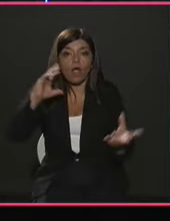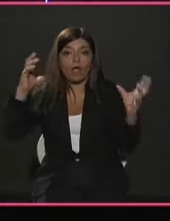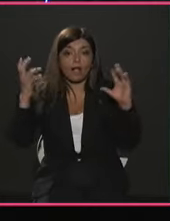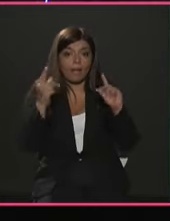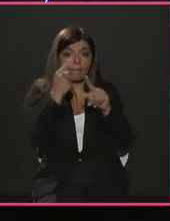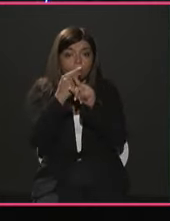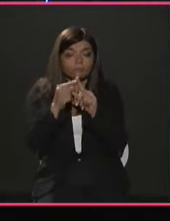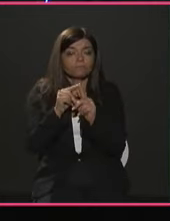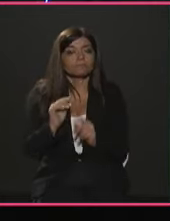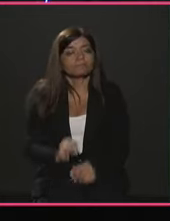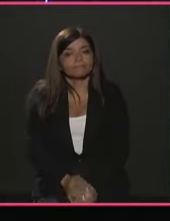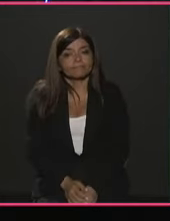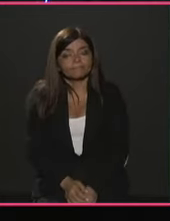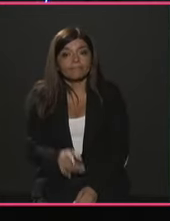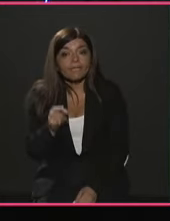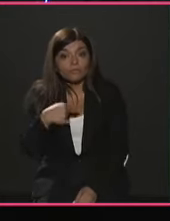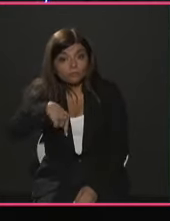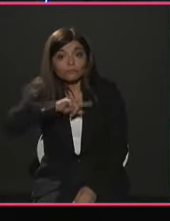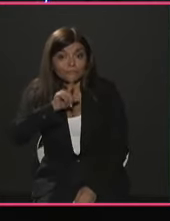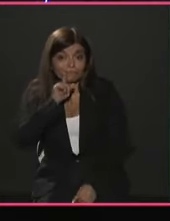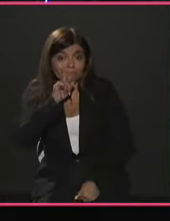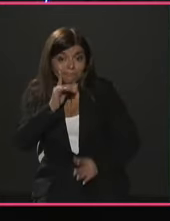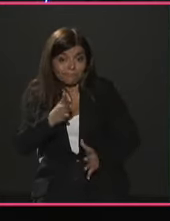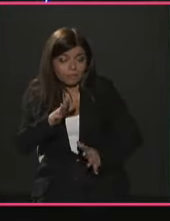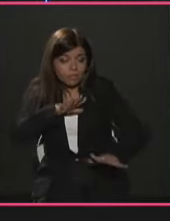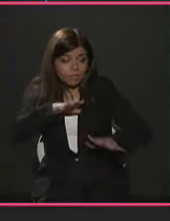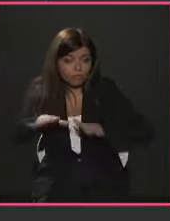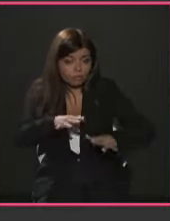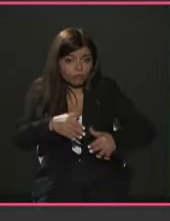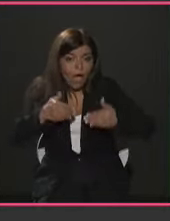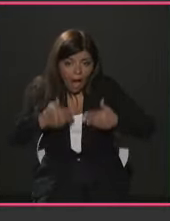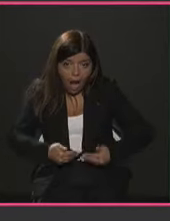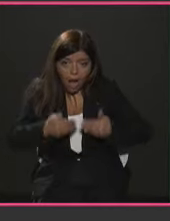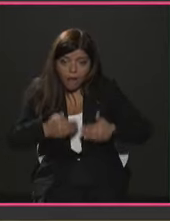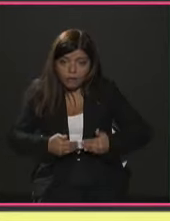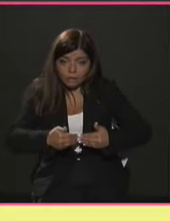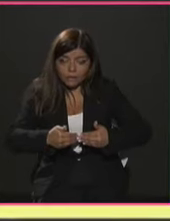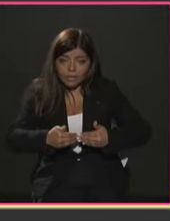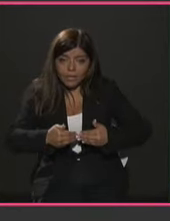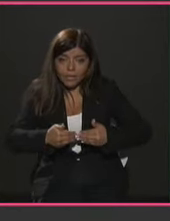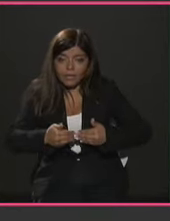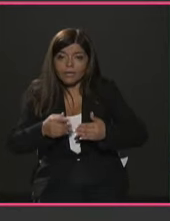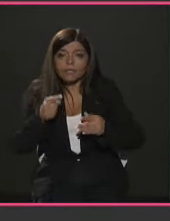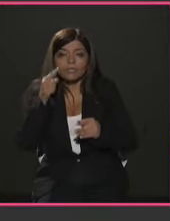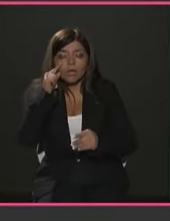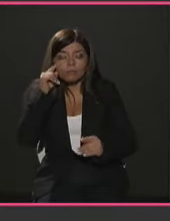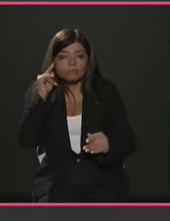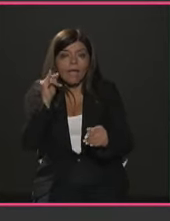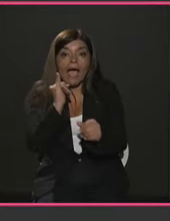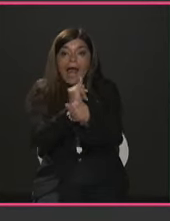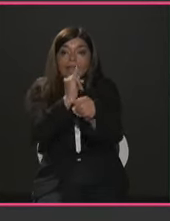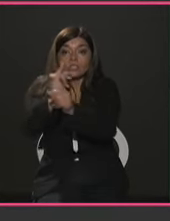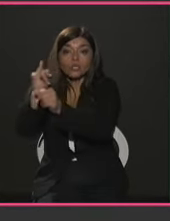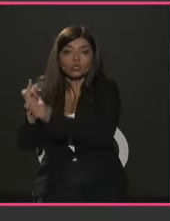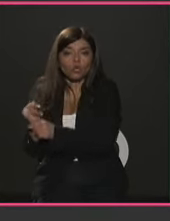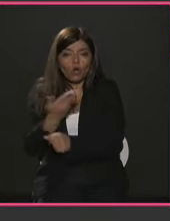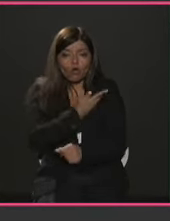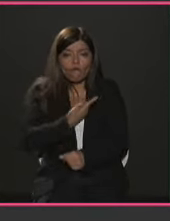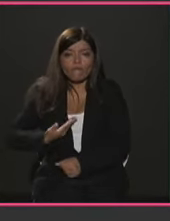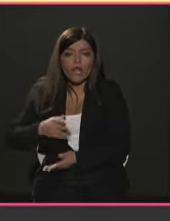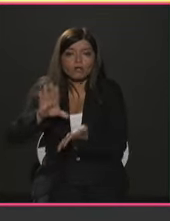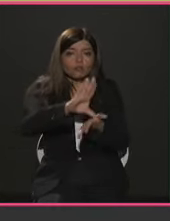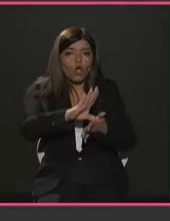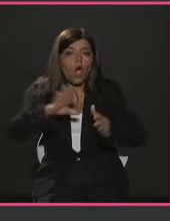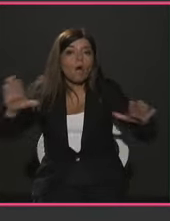climático nosotros tenemos que actuar como parte de un nivel institucional y de gobernanza para poder